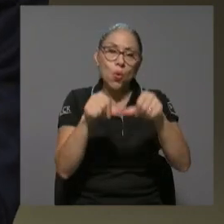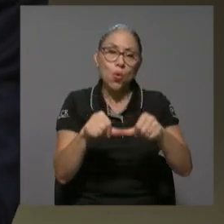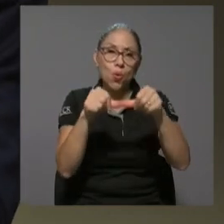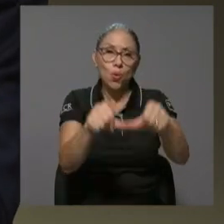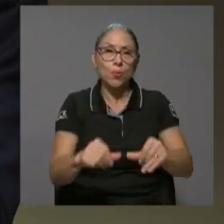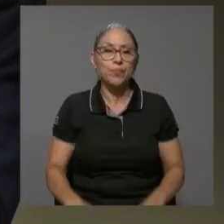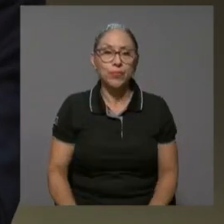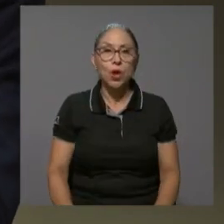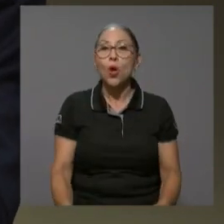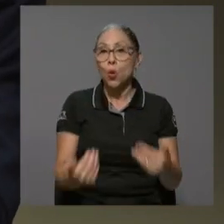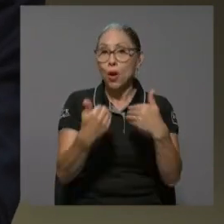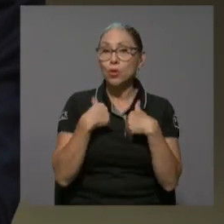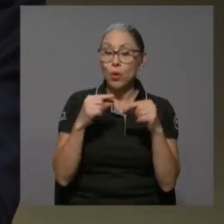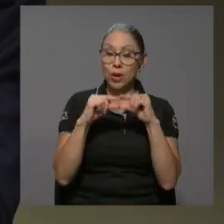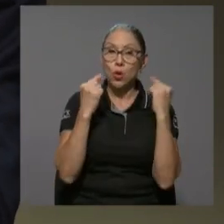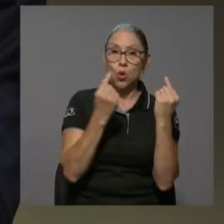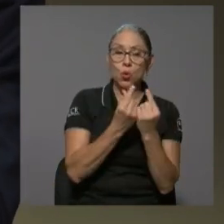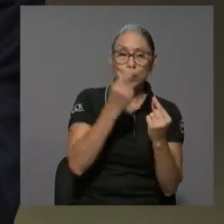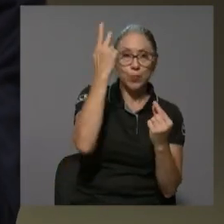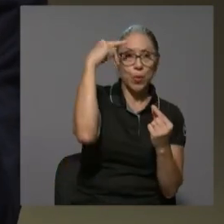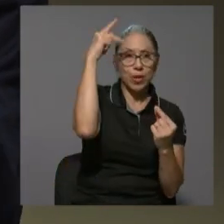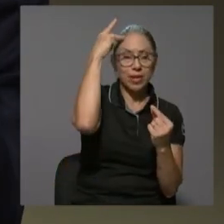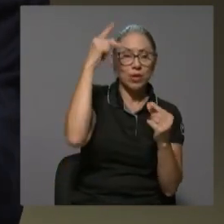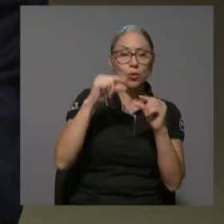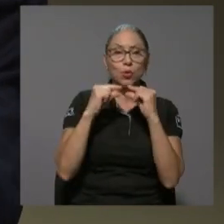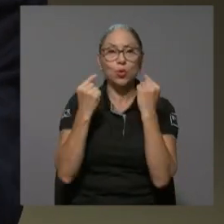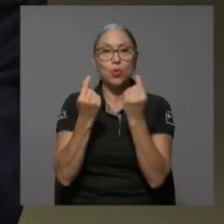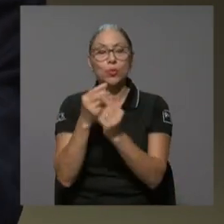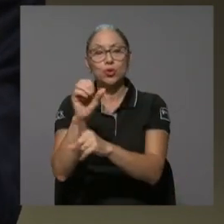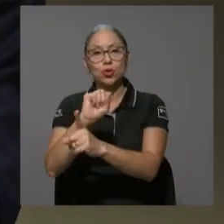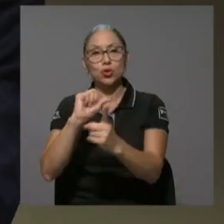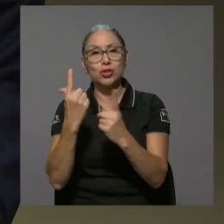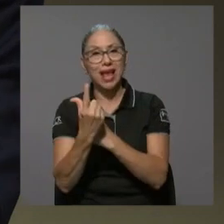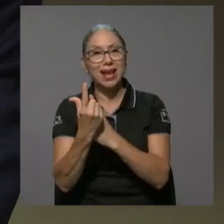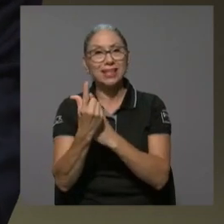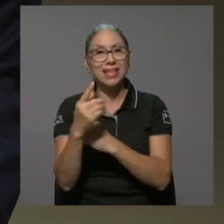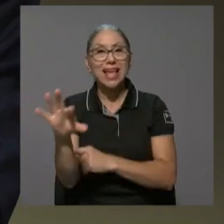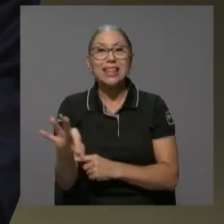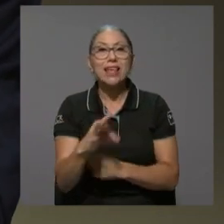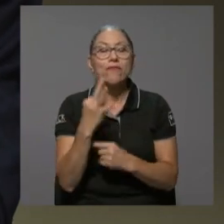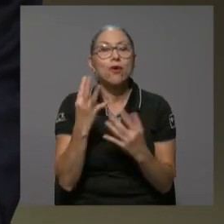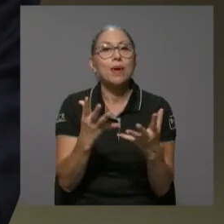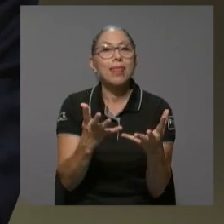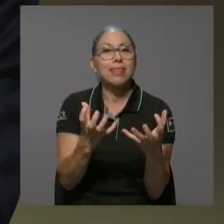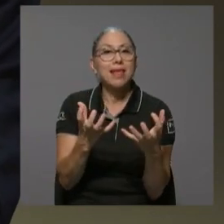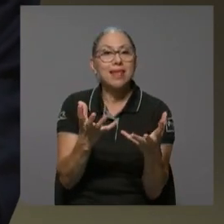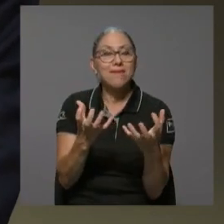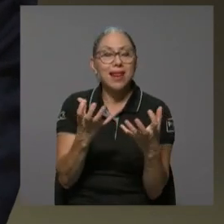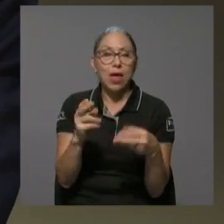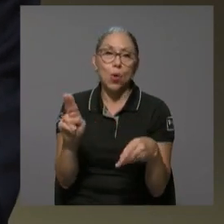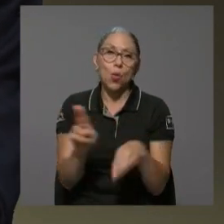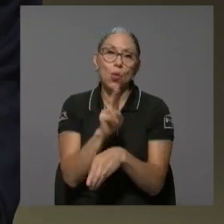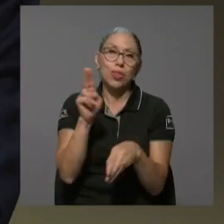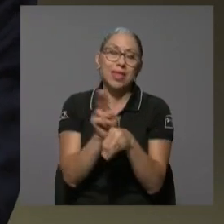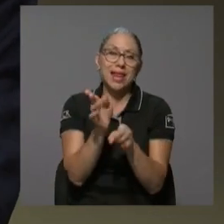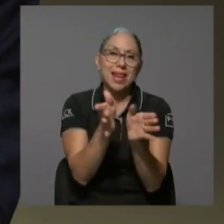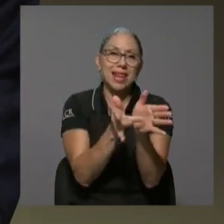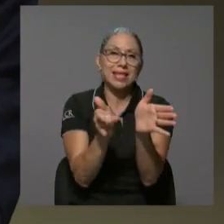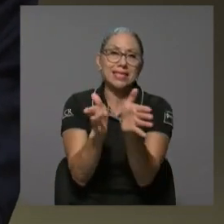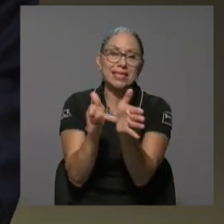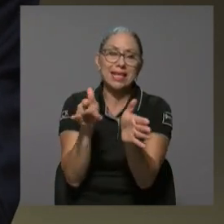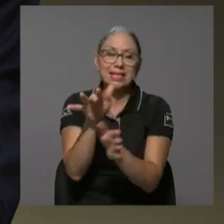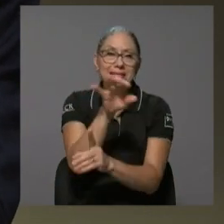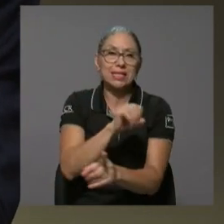hay actores políticos y sociales que deliberadamente utilizan esas circunstancias para